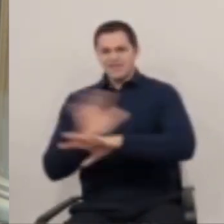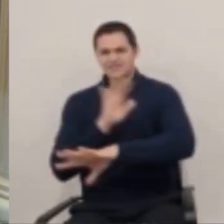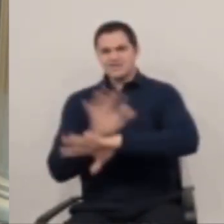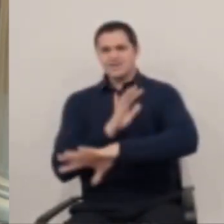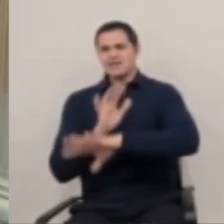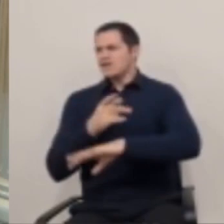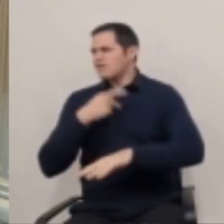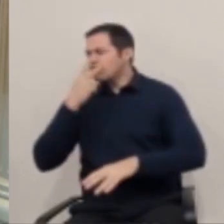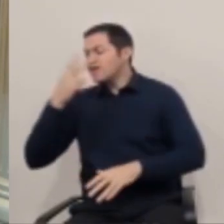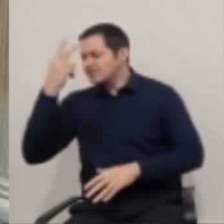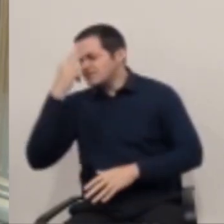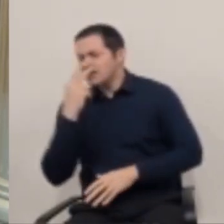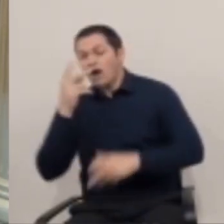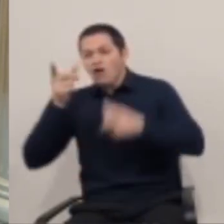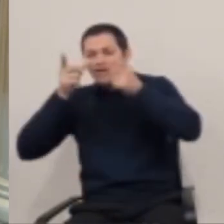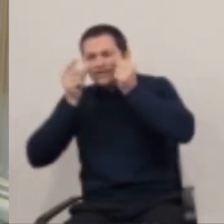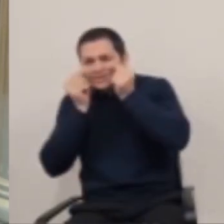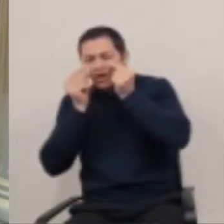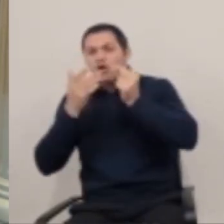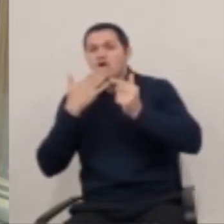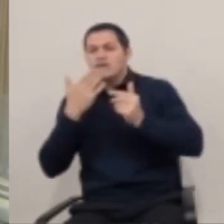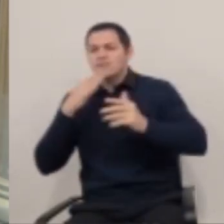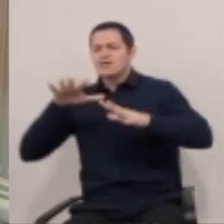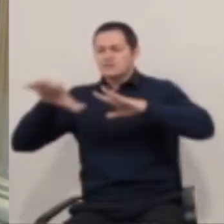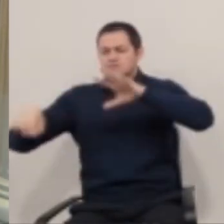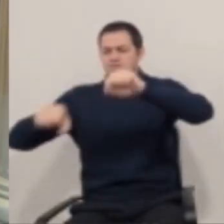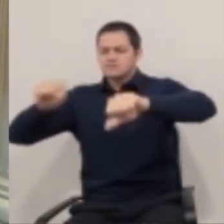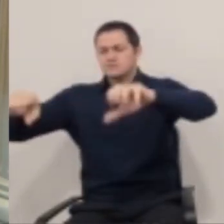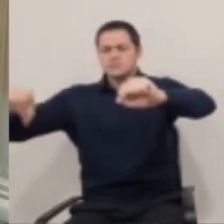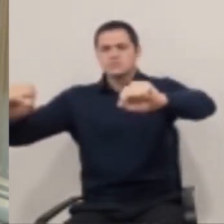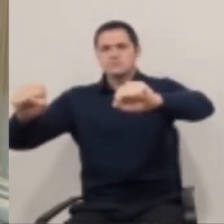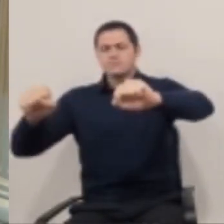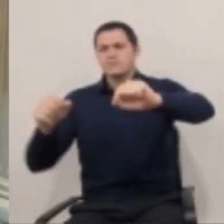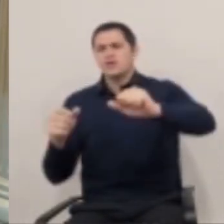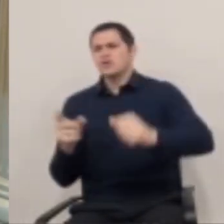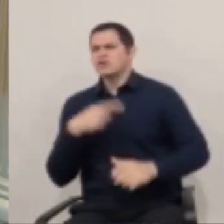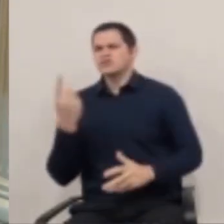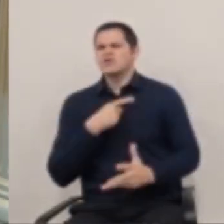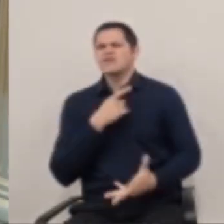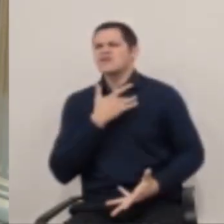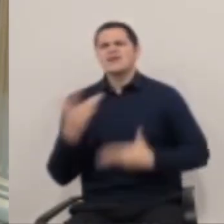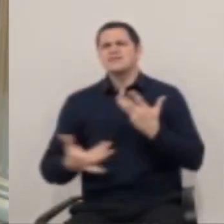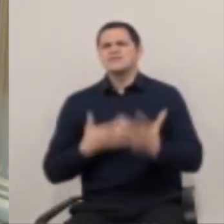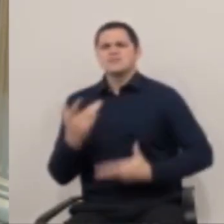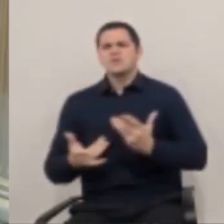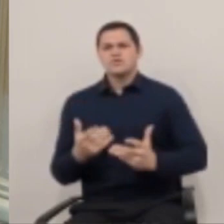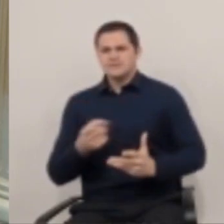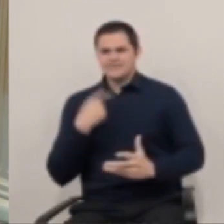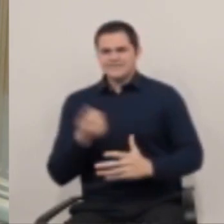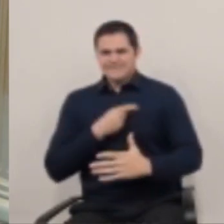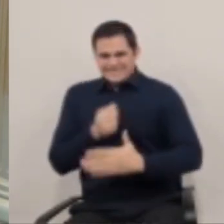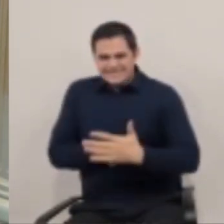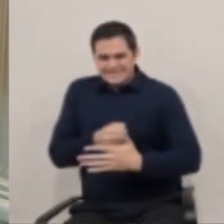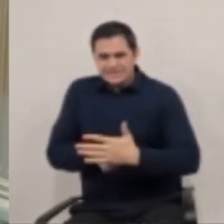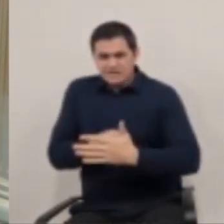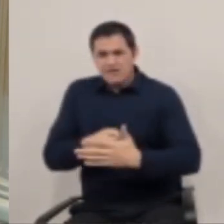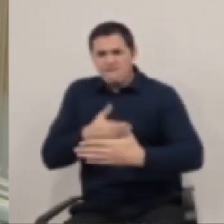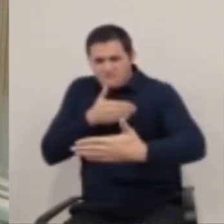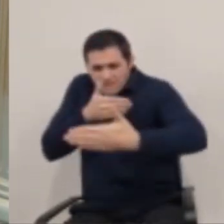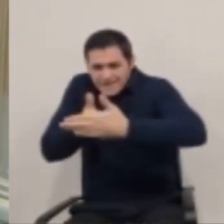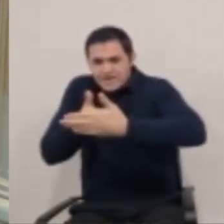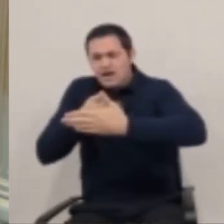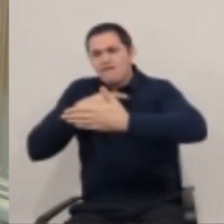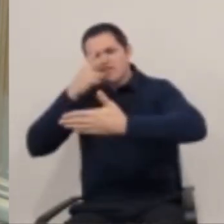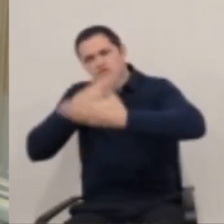la baja visión y percepciones múltiples de la visualidad. Lo que hicimos básicamente fue intentar sortear las barreras de lo visual a través de